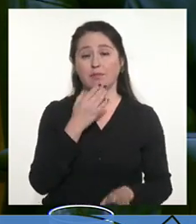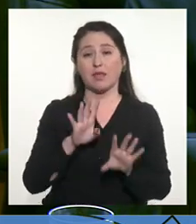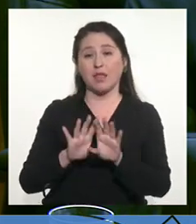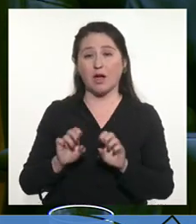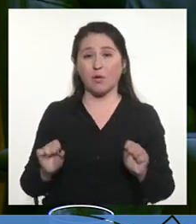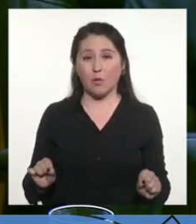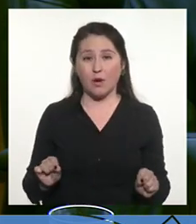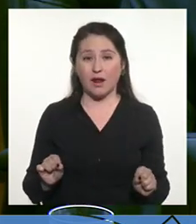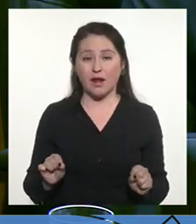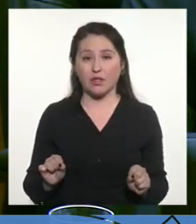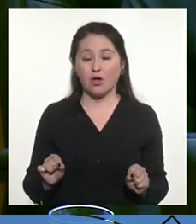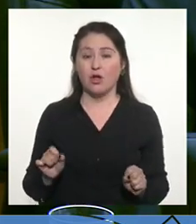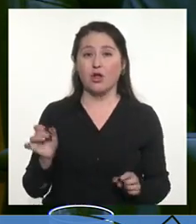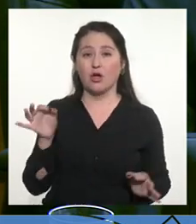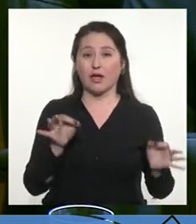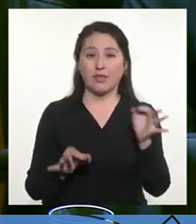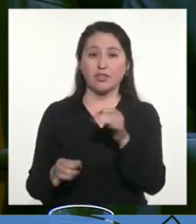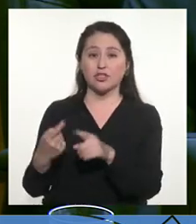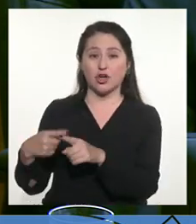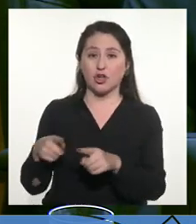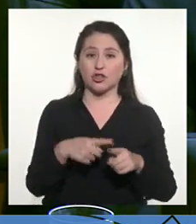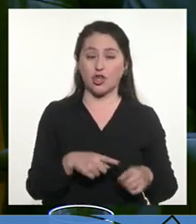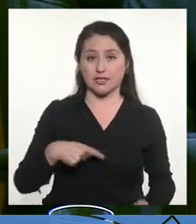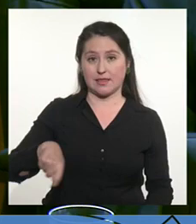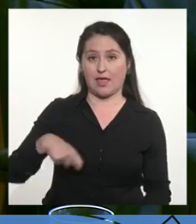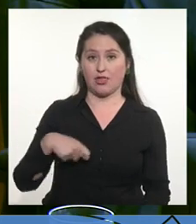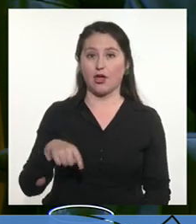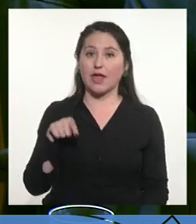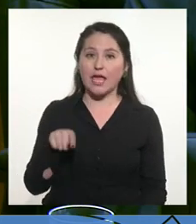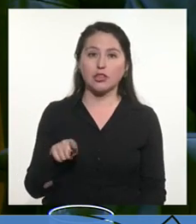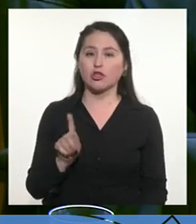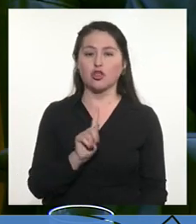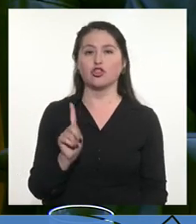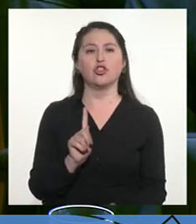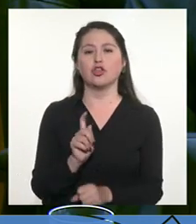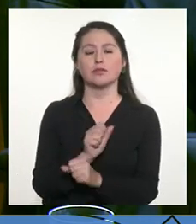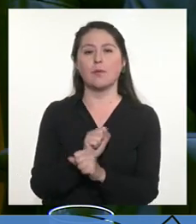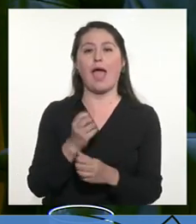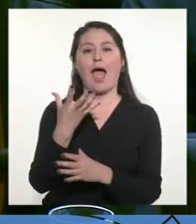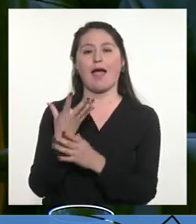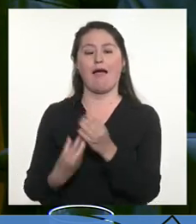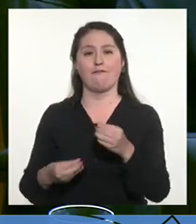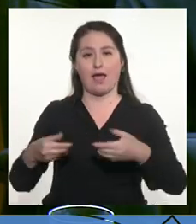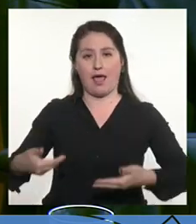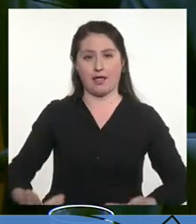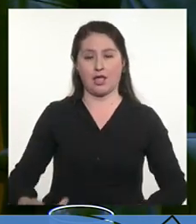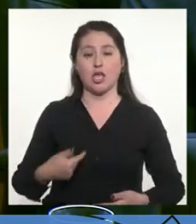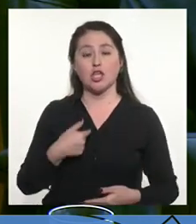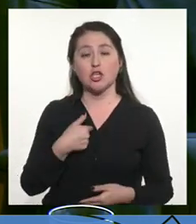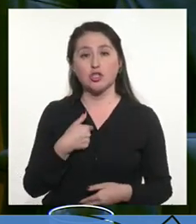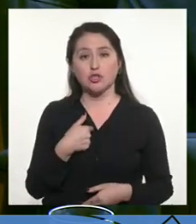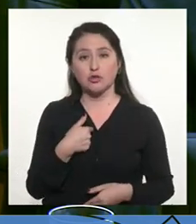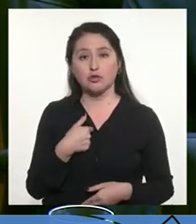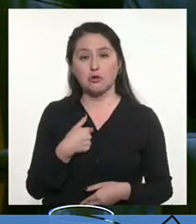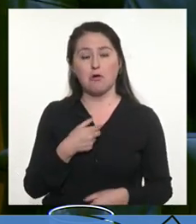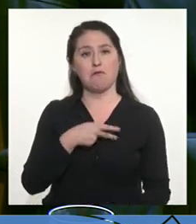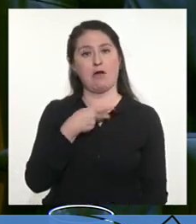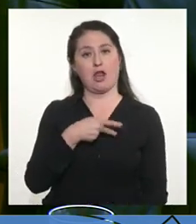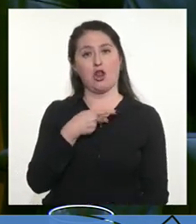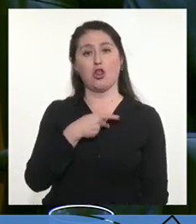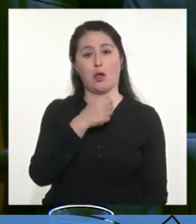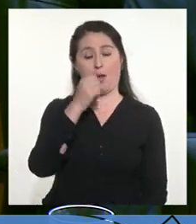que se han hecho por otros senadores que esto no debería acabar aquí y vio que yo valoro lo que ha hecho el presidente piñera